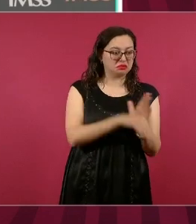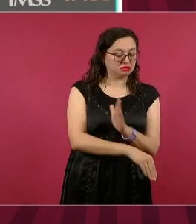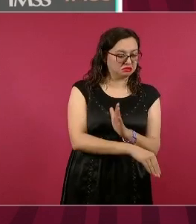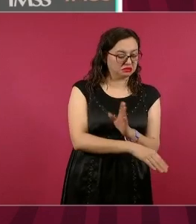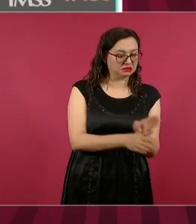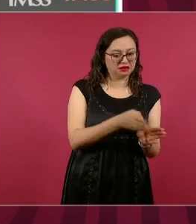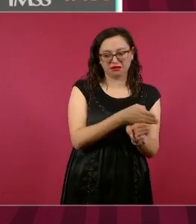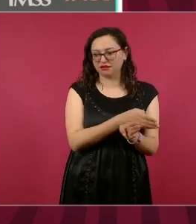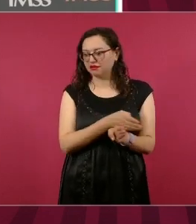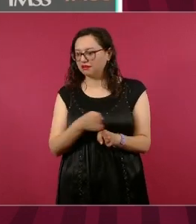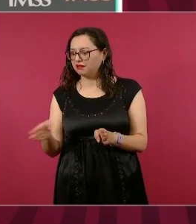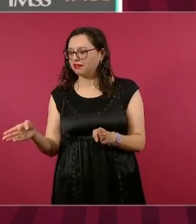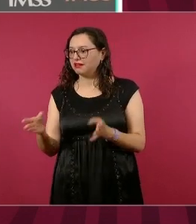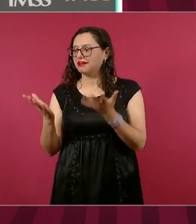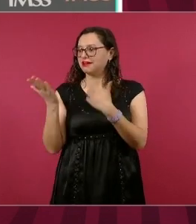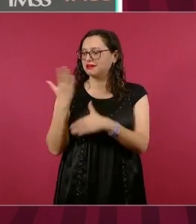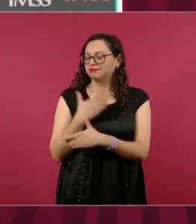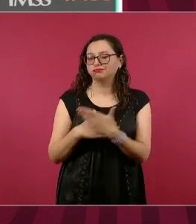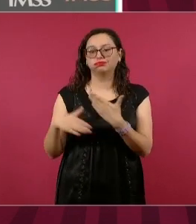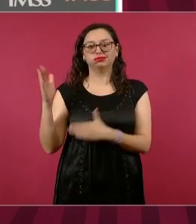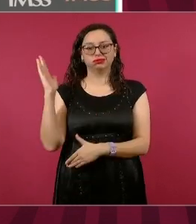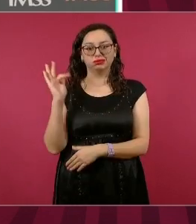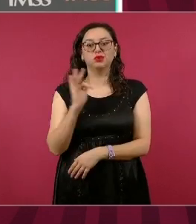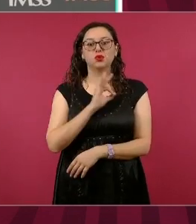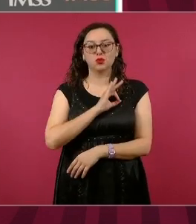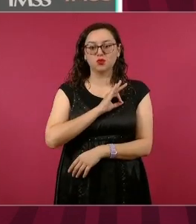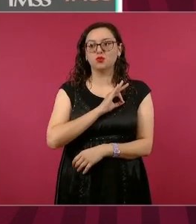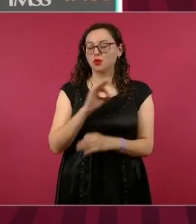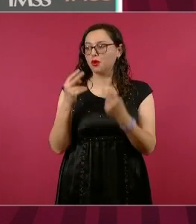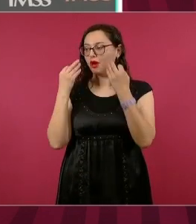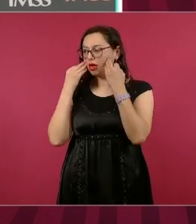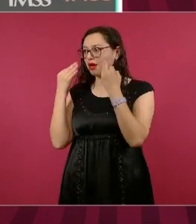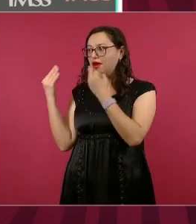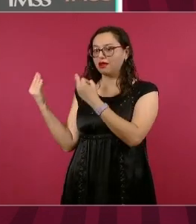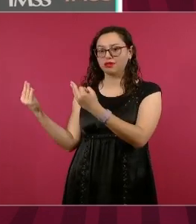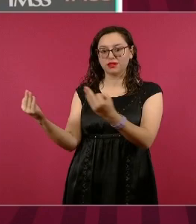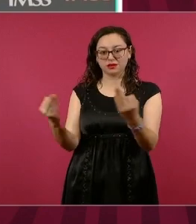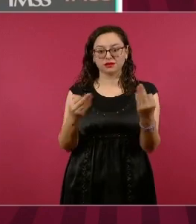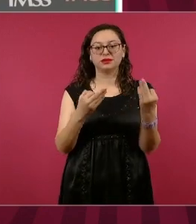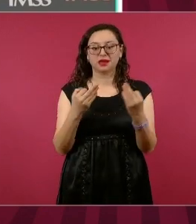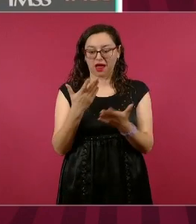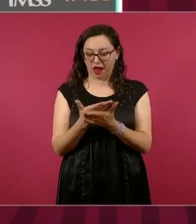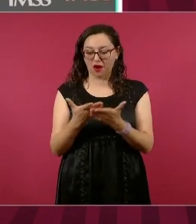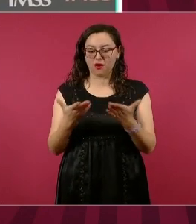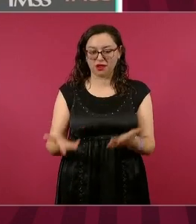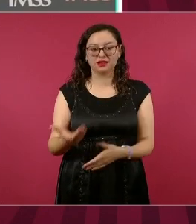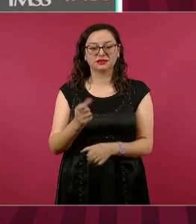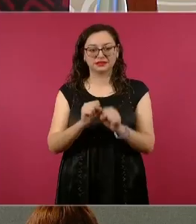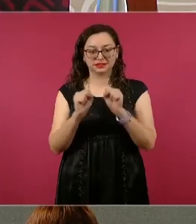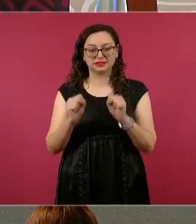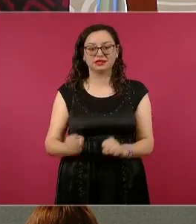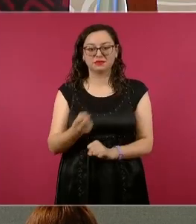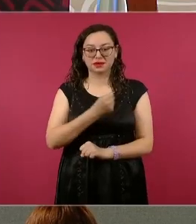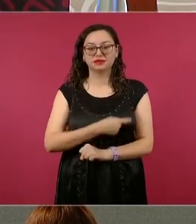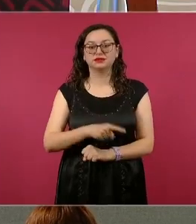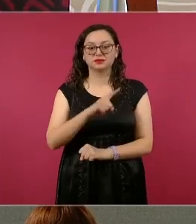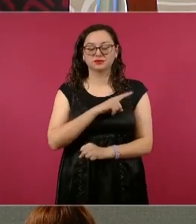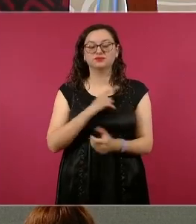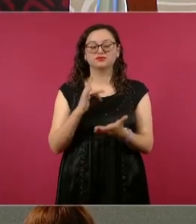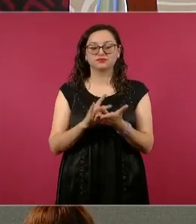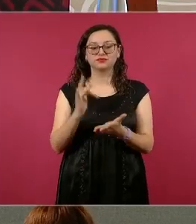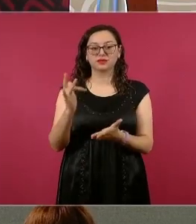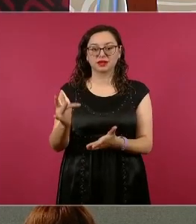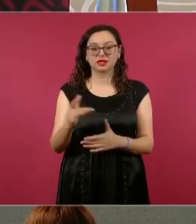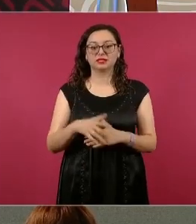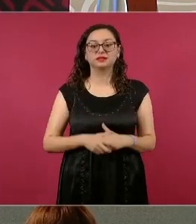aspira al progreso, al desarrollo y a la justicia, como hoy lo hacemos en el sistema estatal de salud. Muchas gracias.